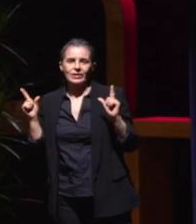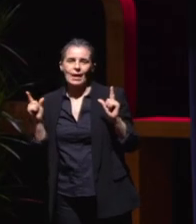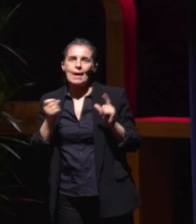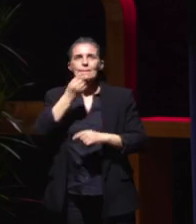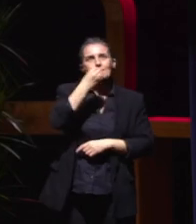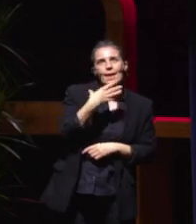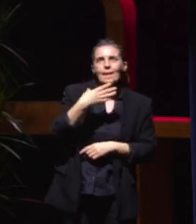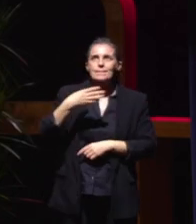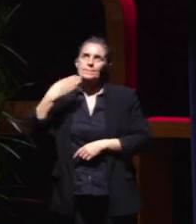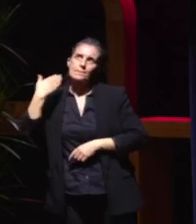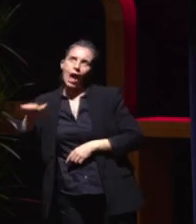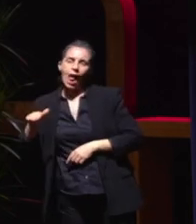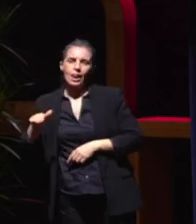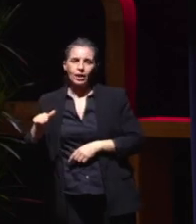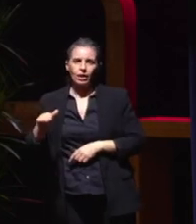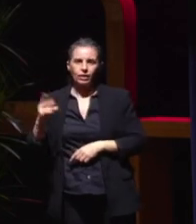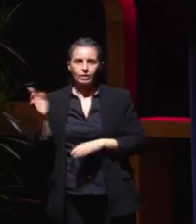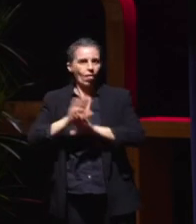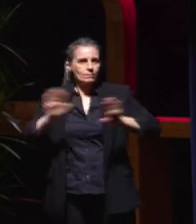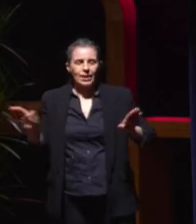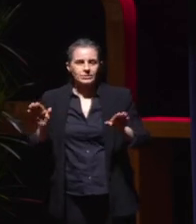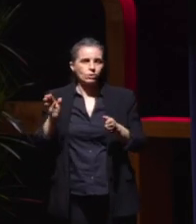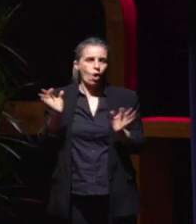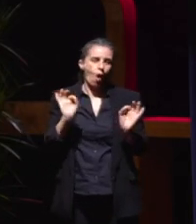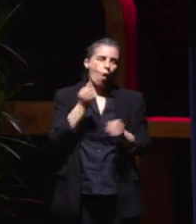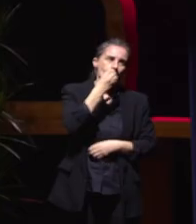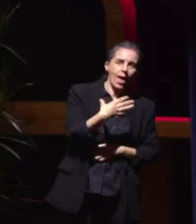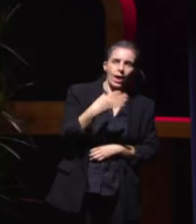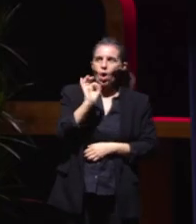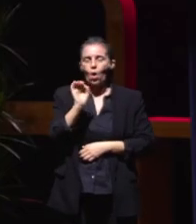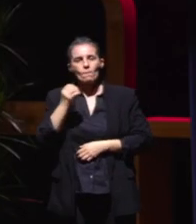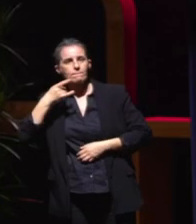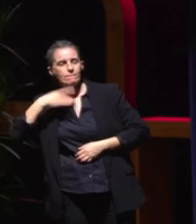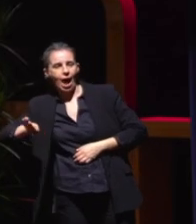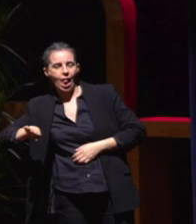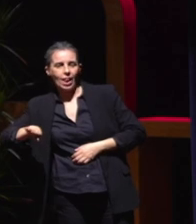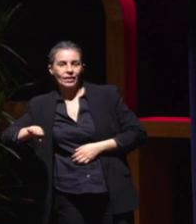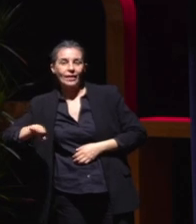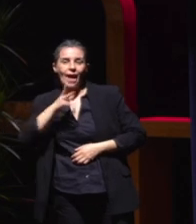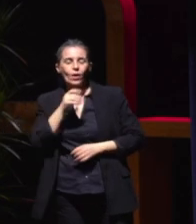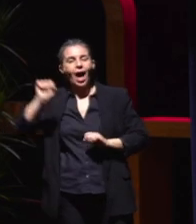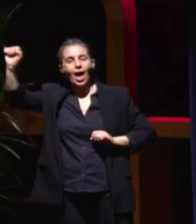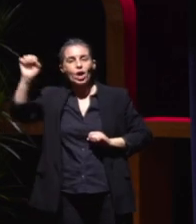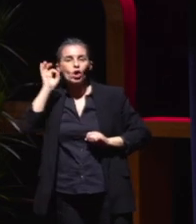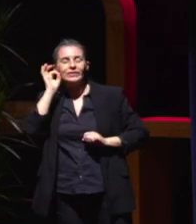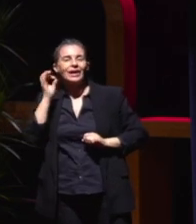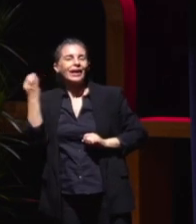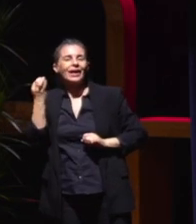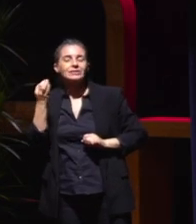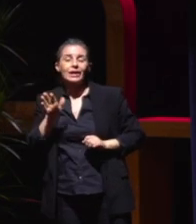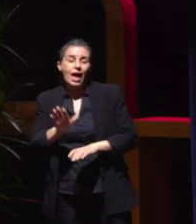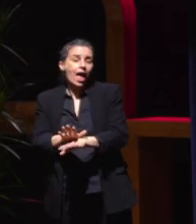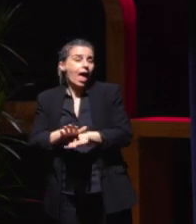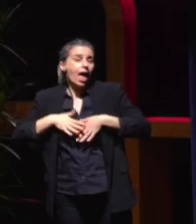bien en mal ese sí que es un binarismo chungo porque ahora las heroínas son las emociones porque